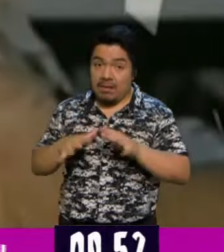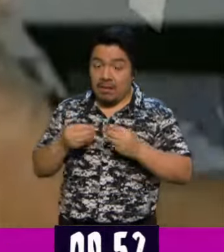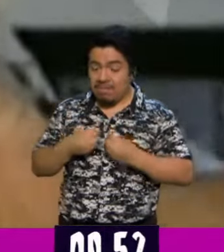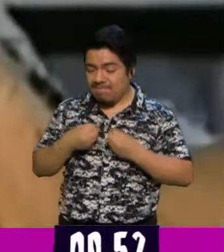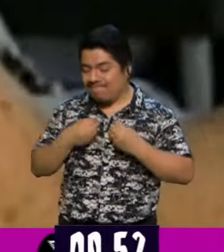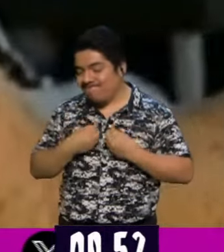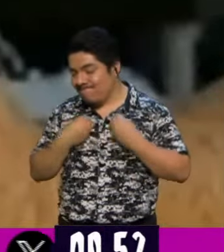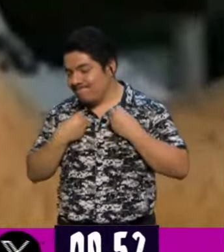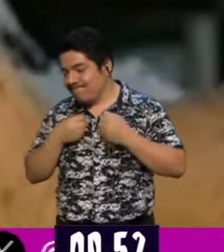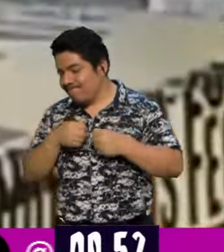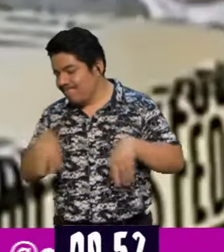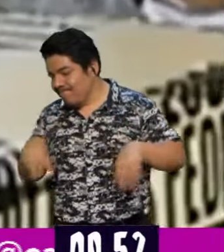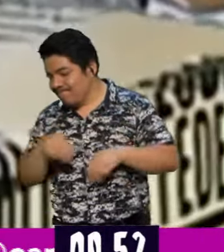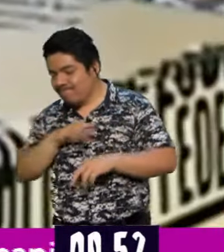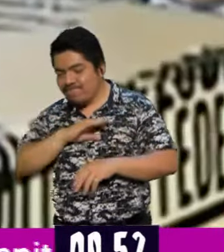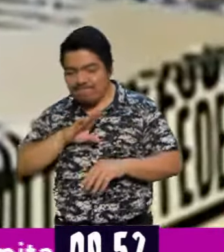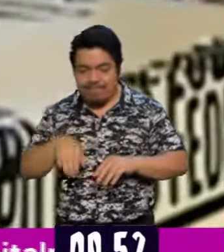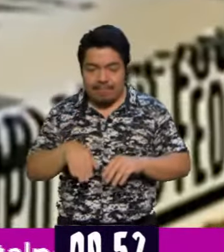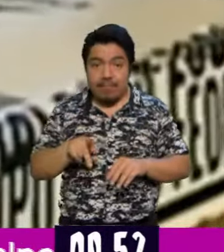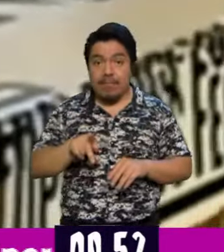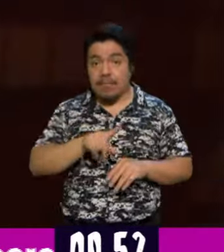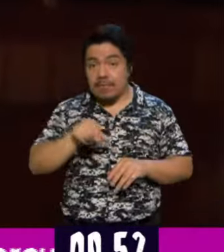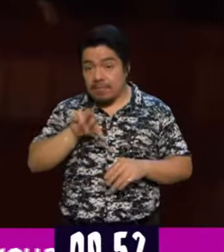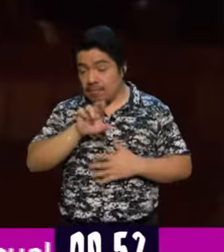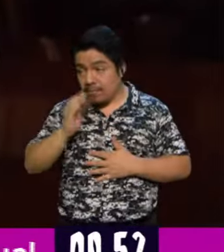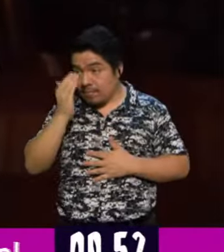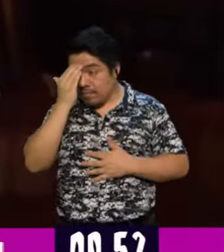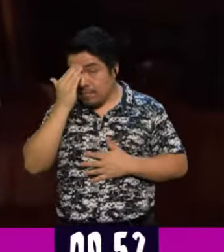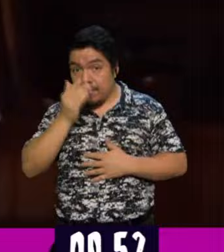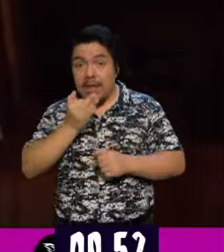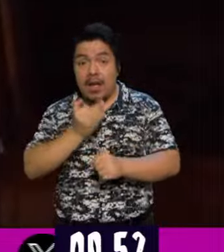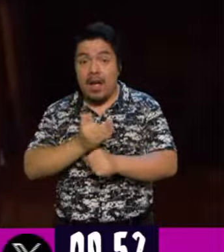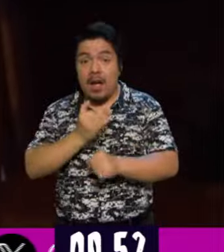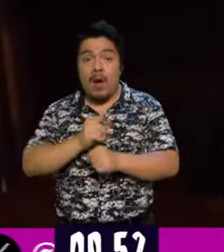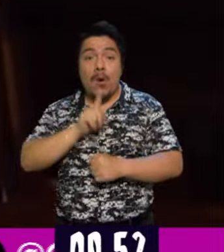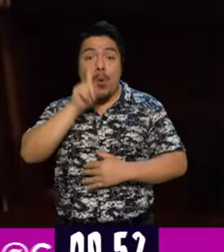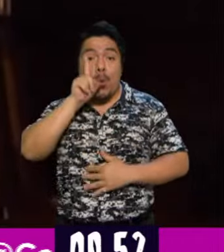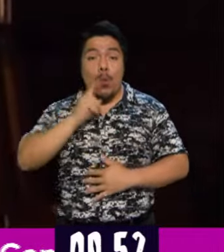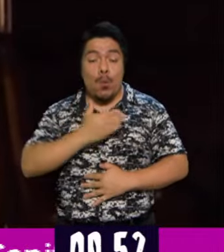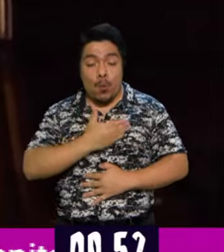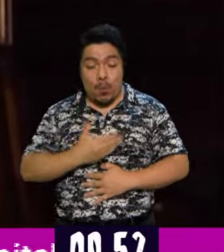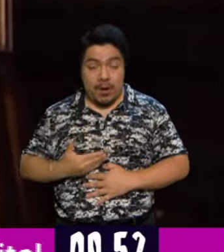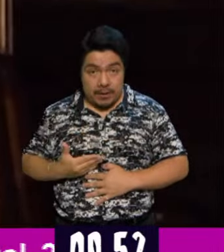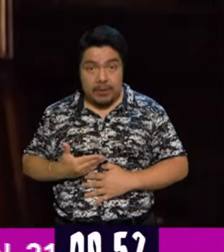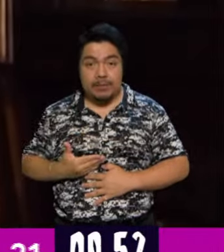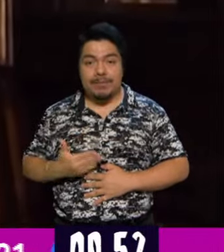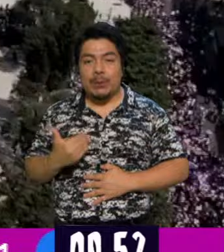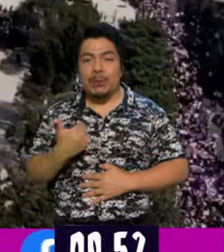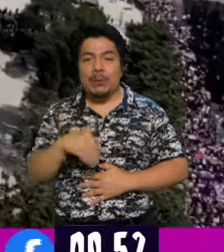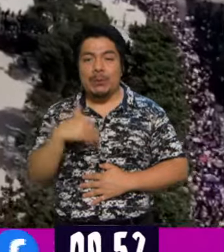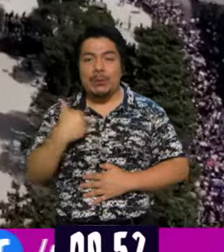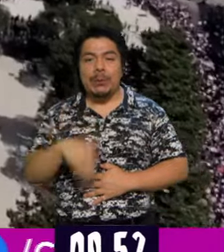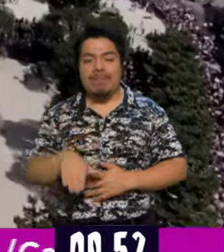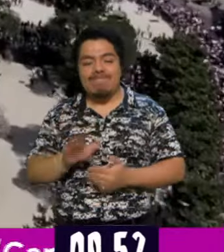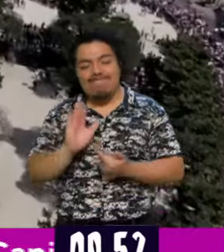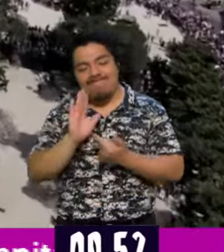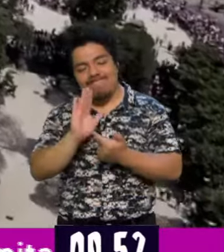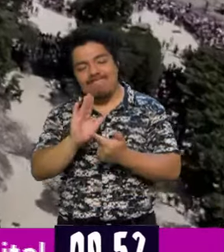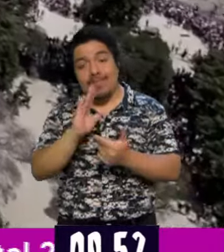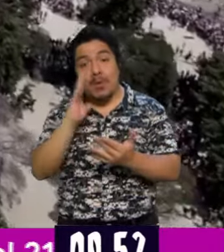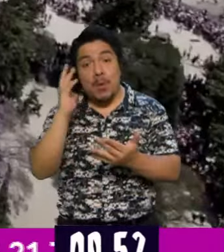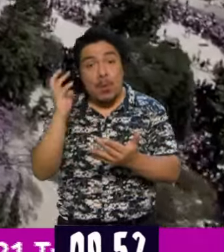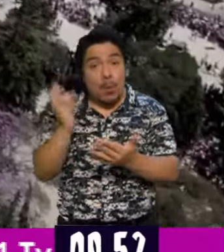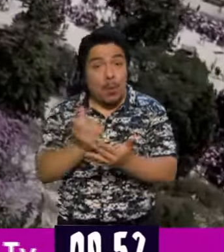reconocimiento llegó tarde. Que una mujer ocupe la presidencia es el reflejo de los tiempos, una conquista que